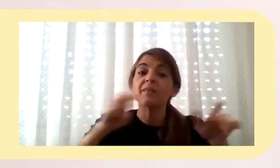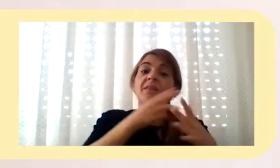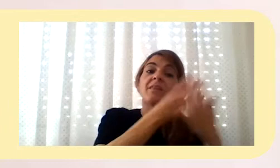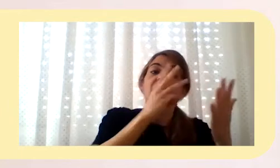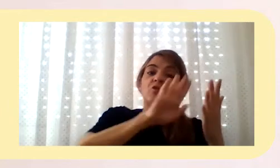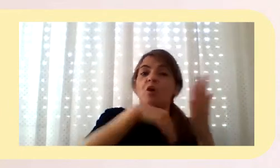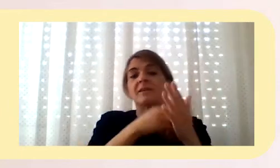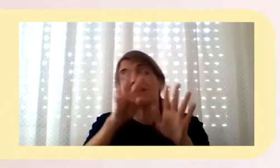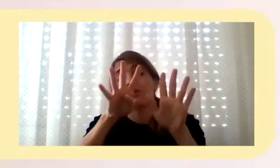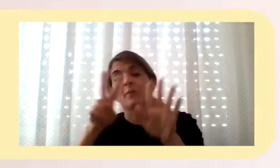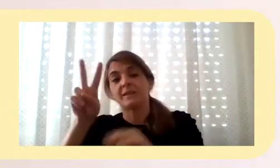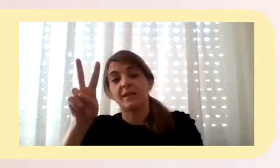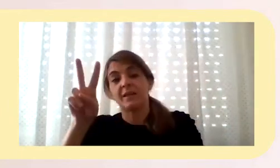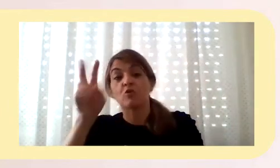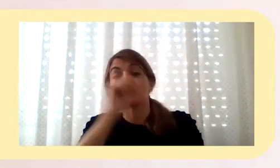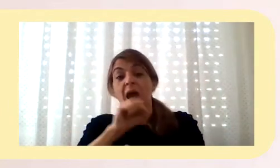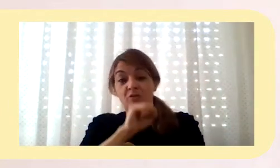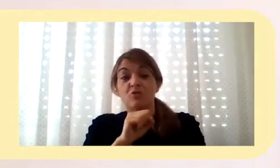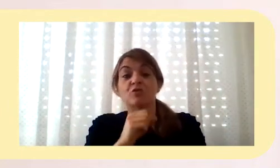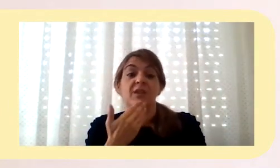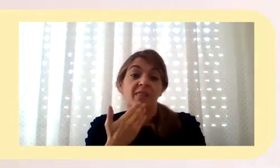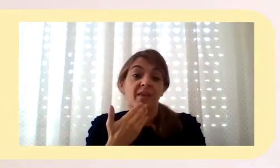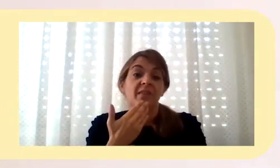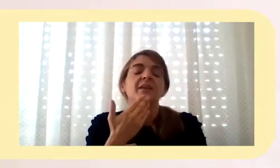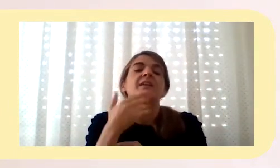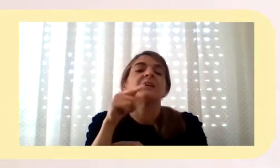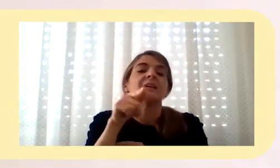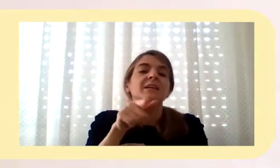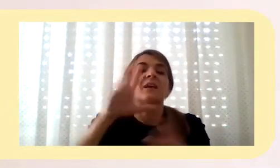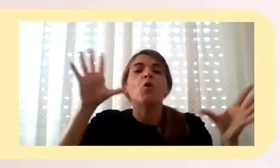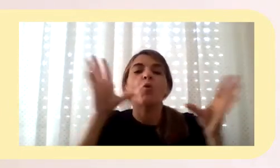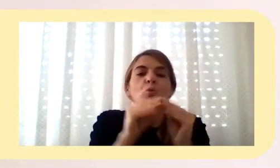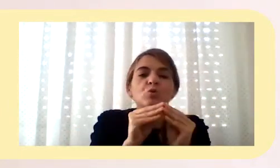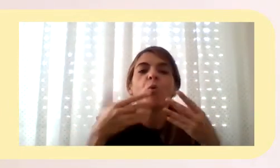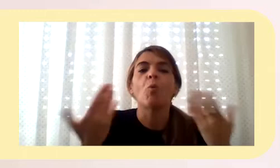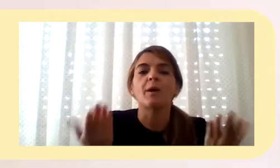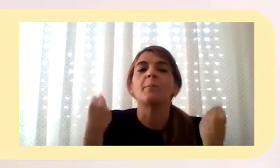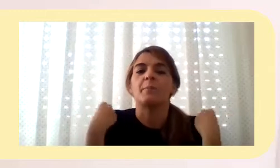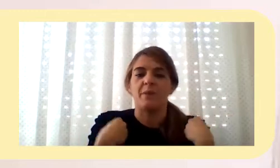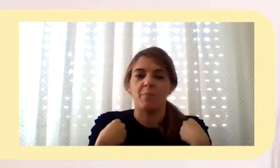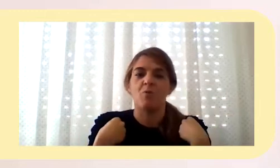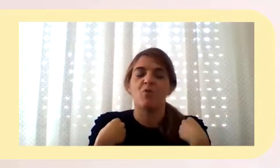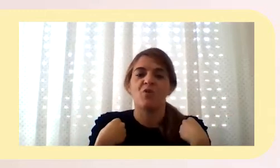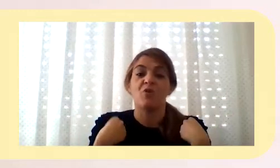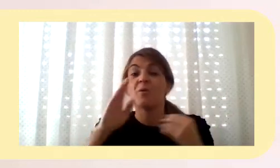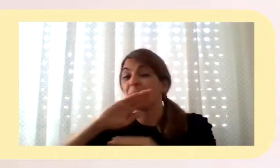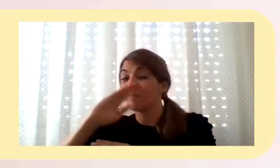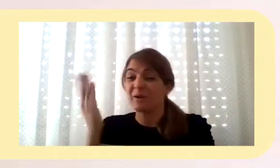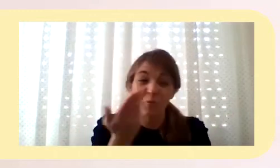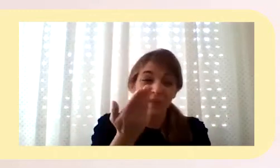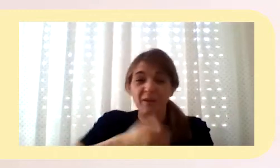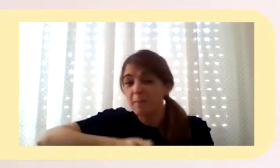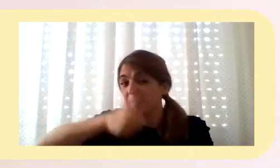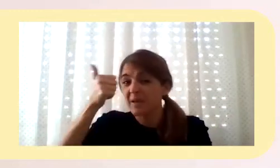años. Y una de las principales conclusiones es precisamente lo que acabamos de comentar, que las grandes perjudicadas por